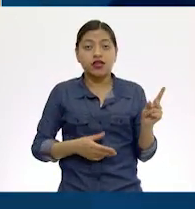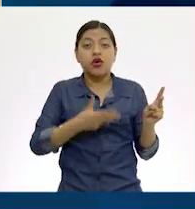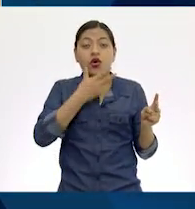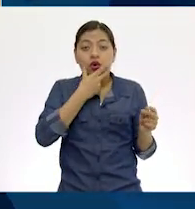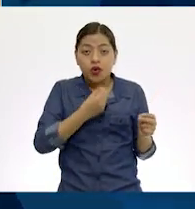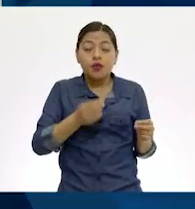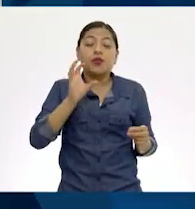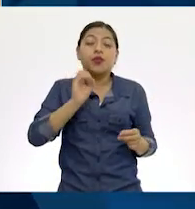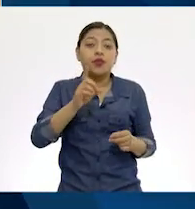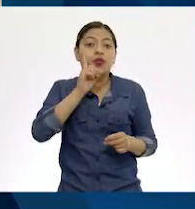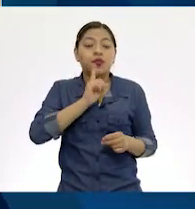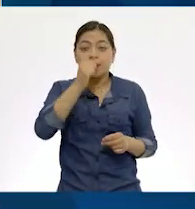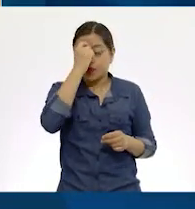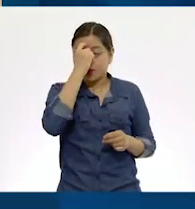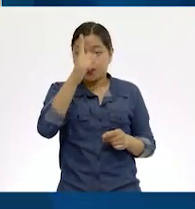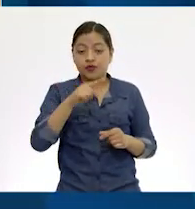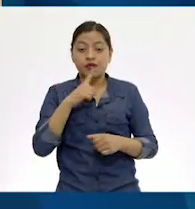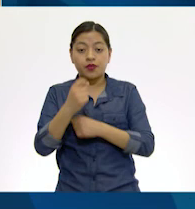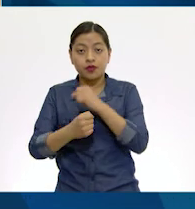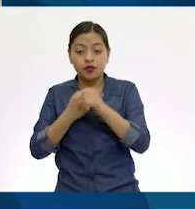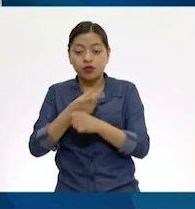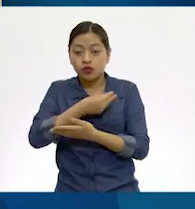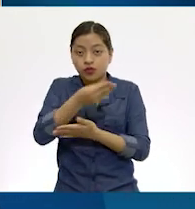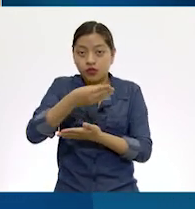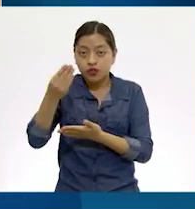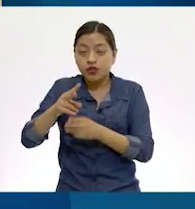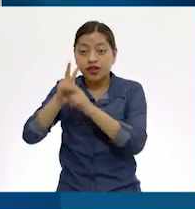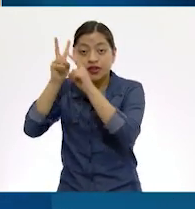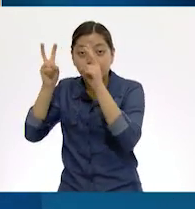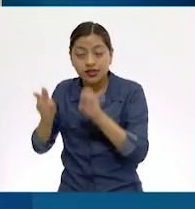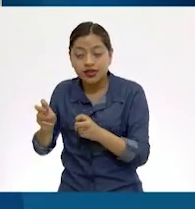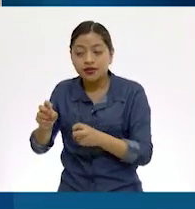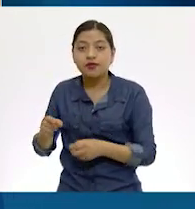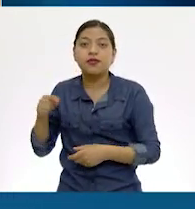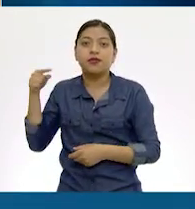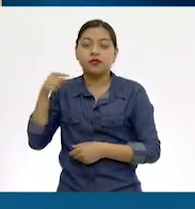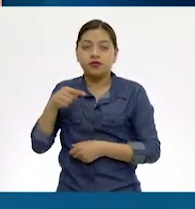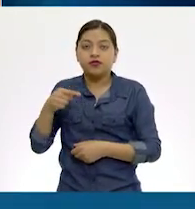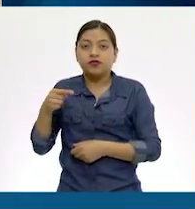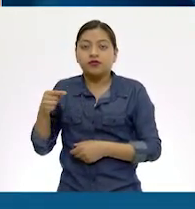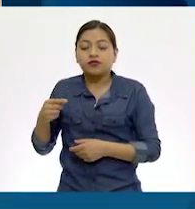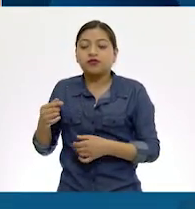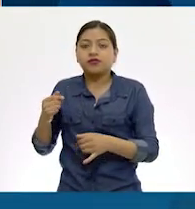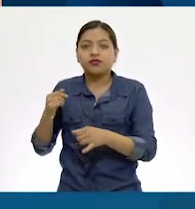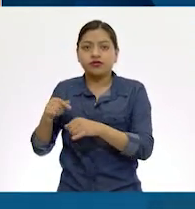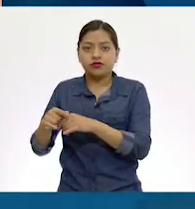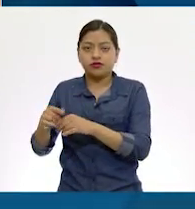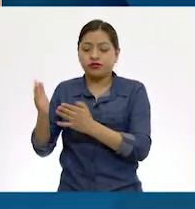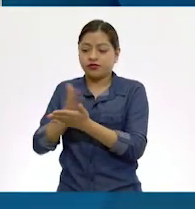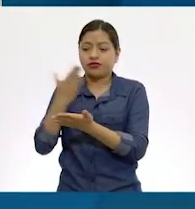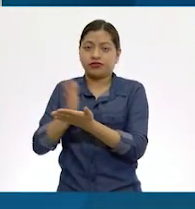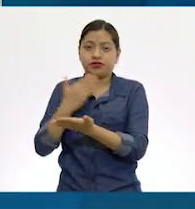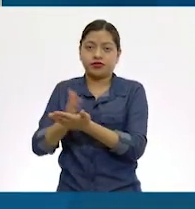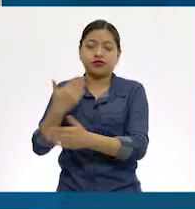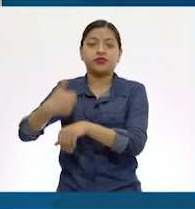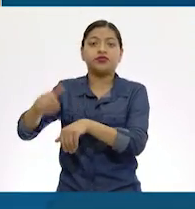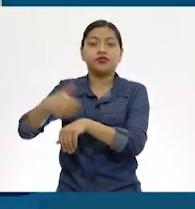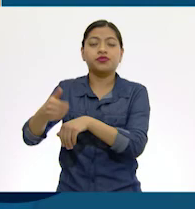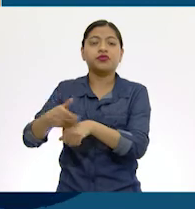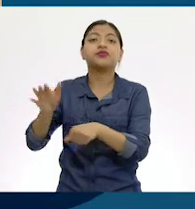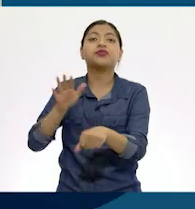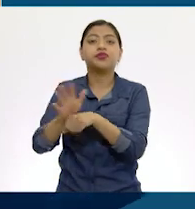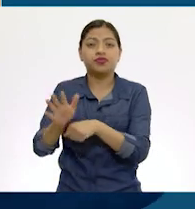o autores, año, título del libro y la página de la consulta. Siempre, siempre,